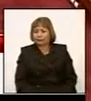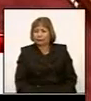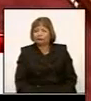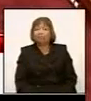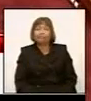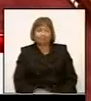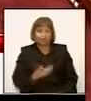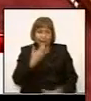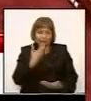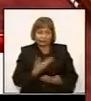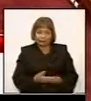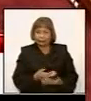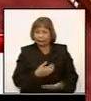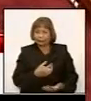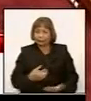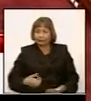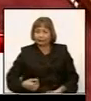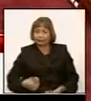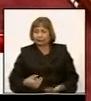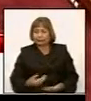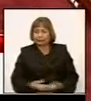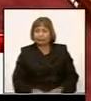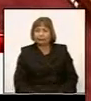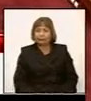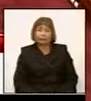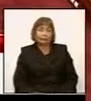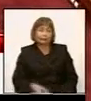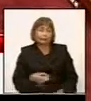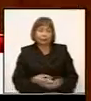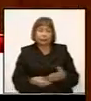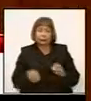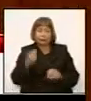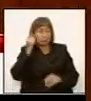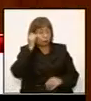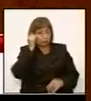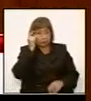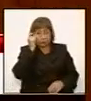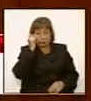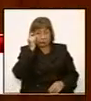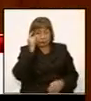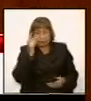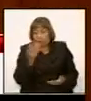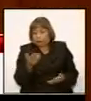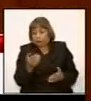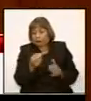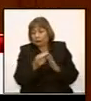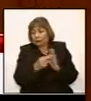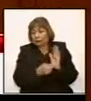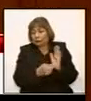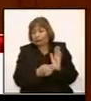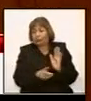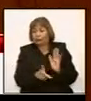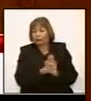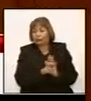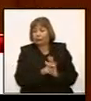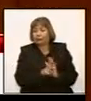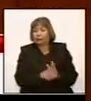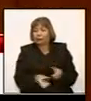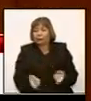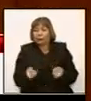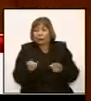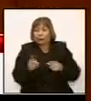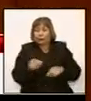Gracias, presidente. Yo no sé qué no se ha entendido en este proyecto de ley. Cuando se